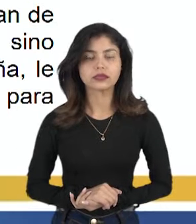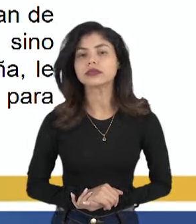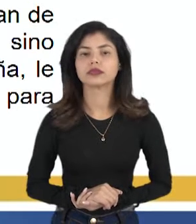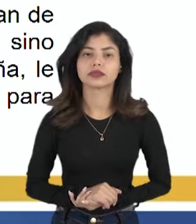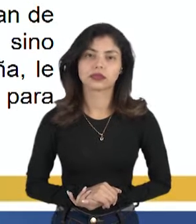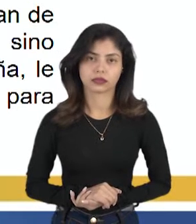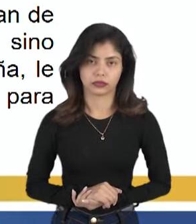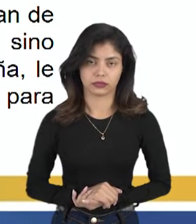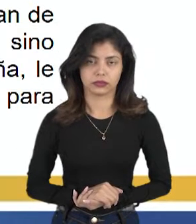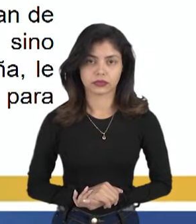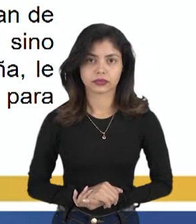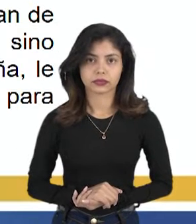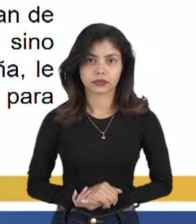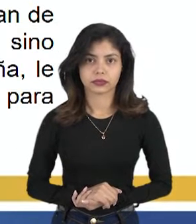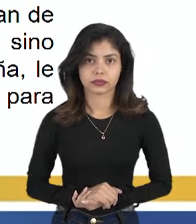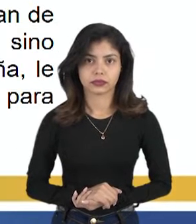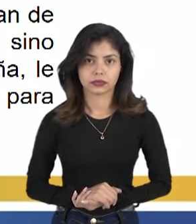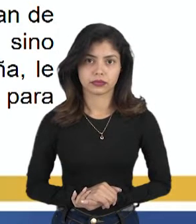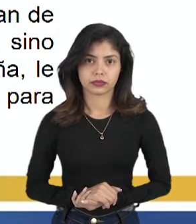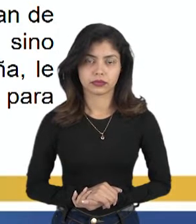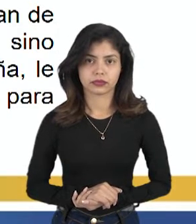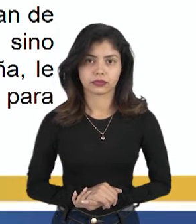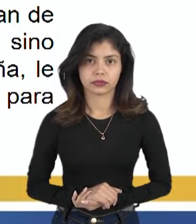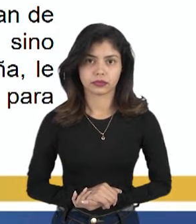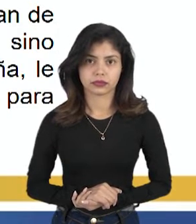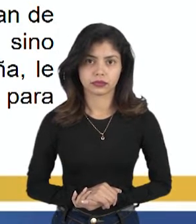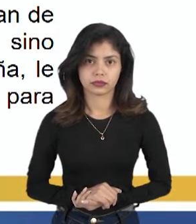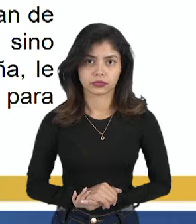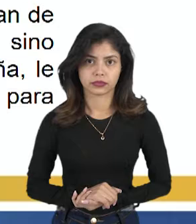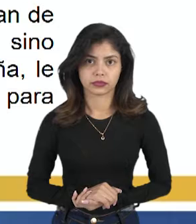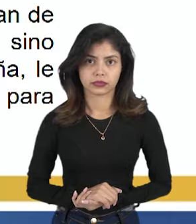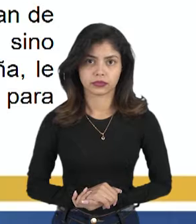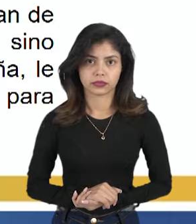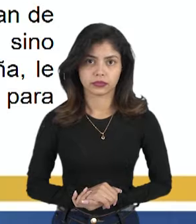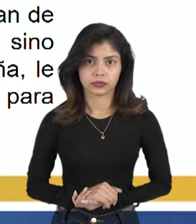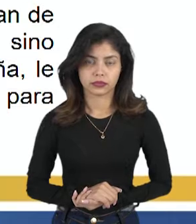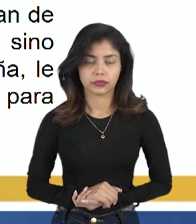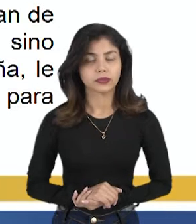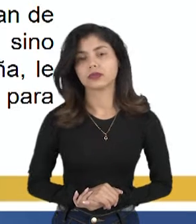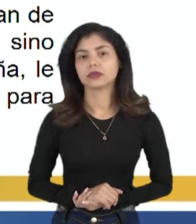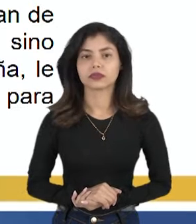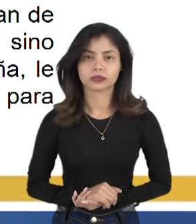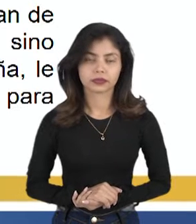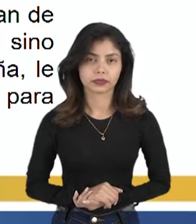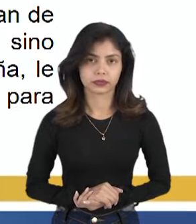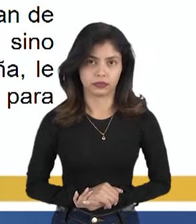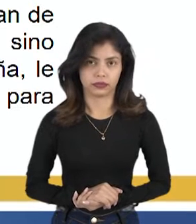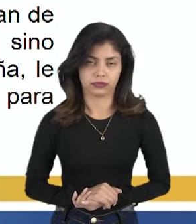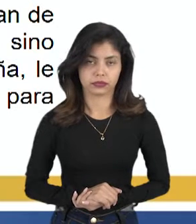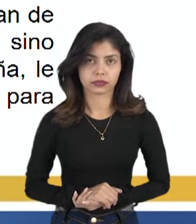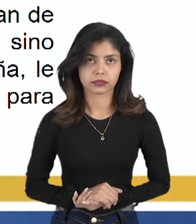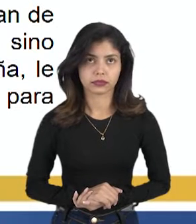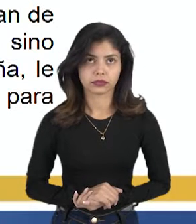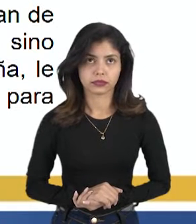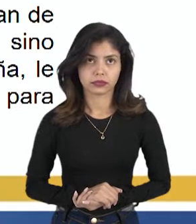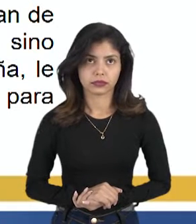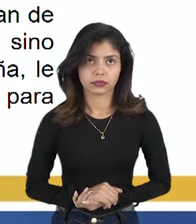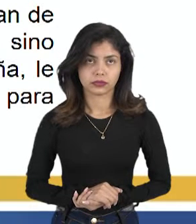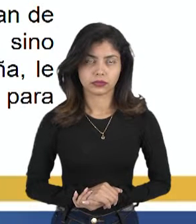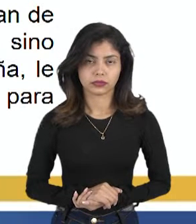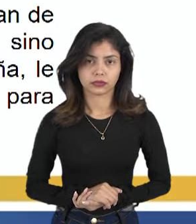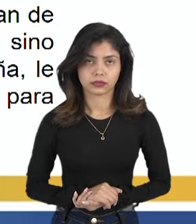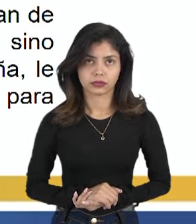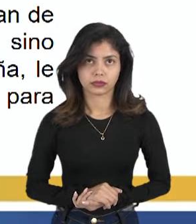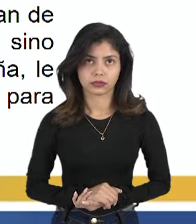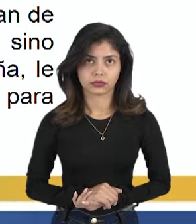nación es un formidable sentimiento de un nosotros, dijo Mujica.